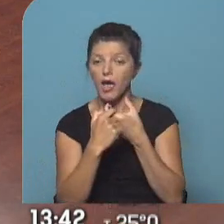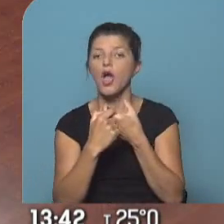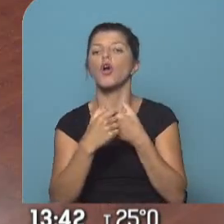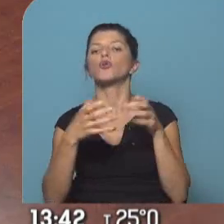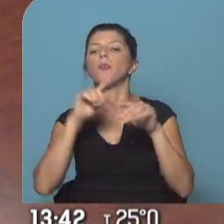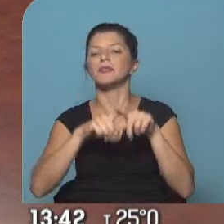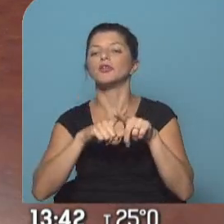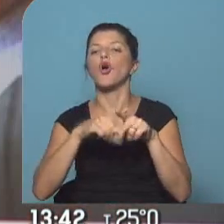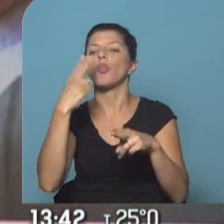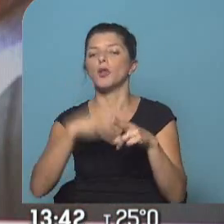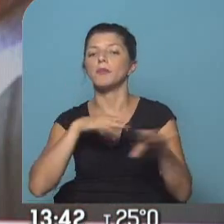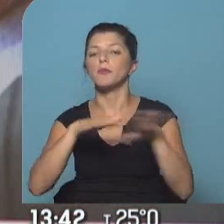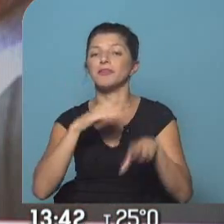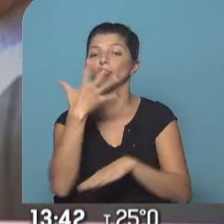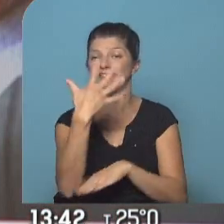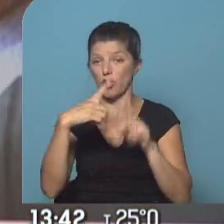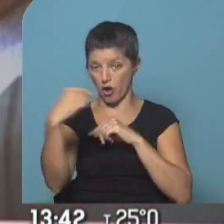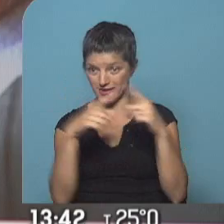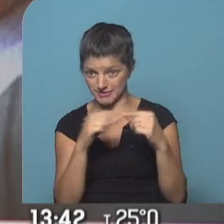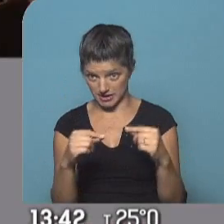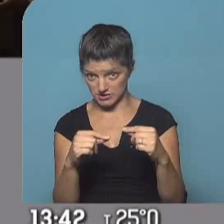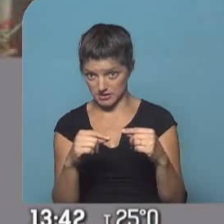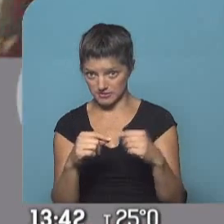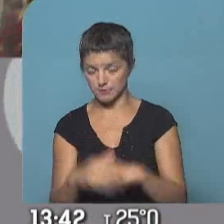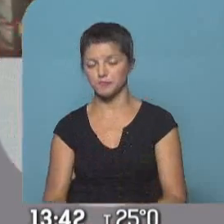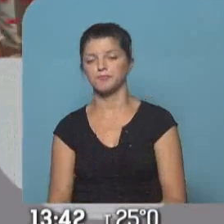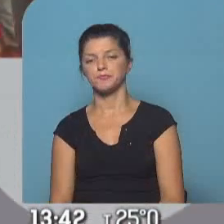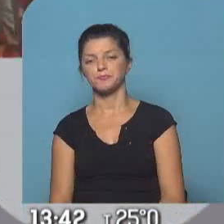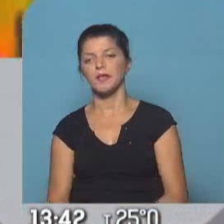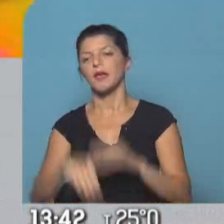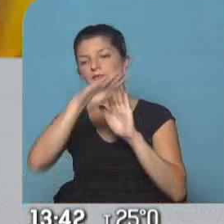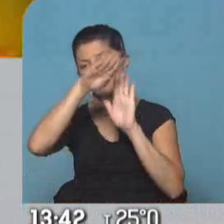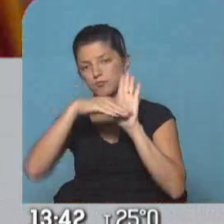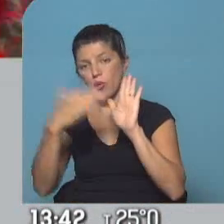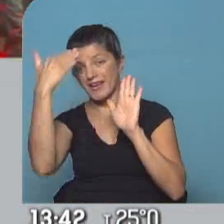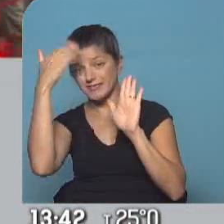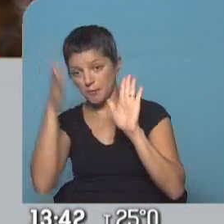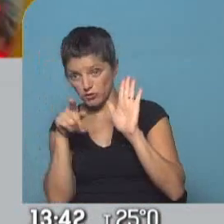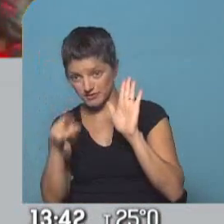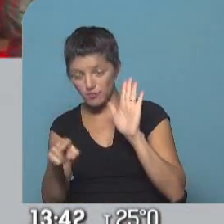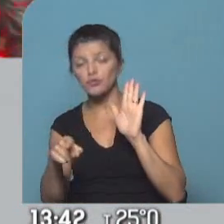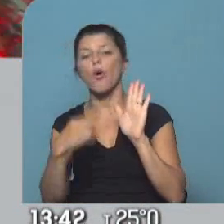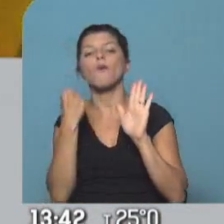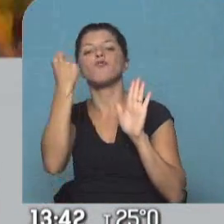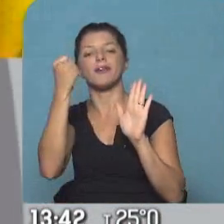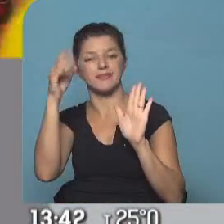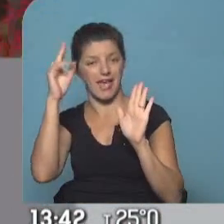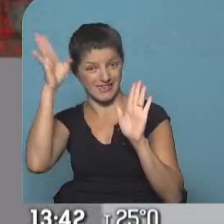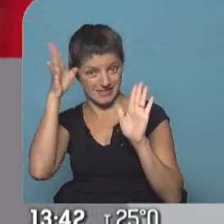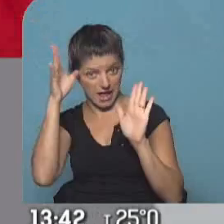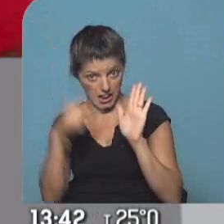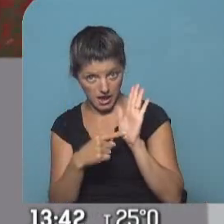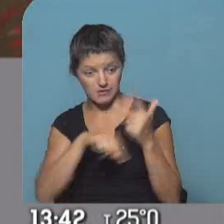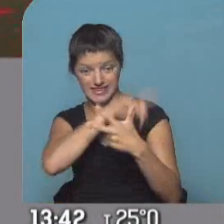2 puntos en las encuestas y está muy por debajo, 15% Forza Italia. Junto con aquellos